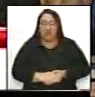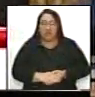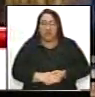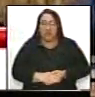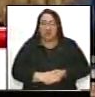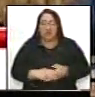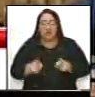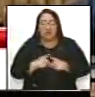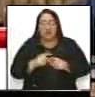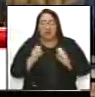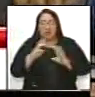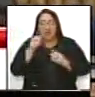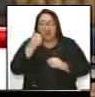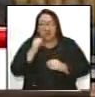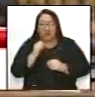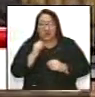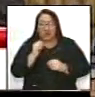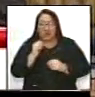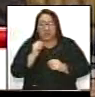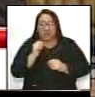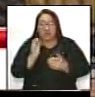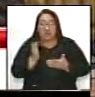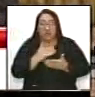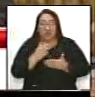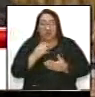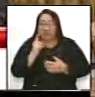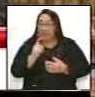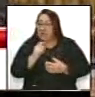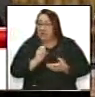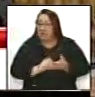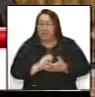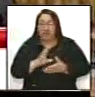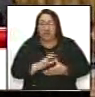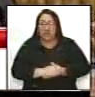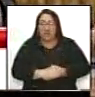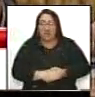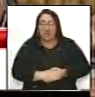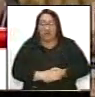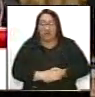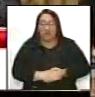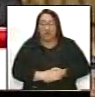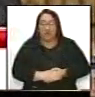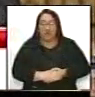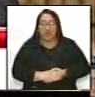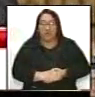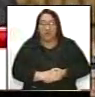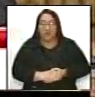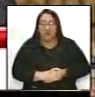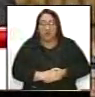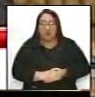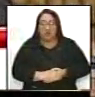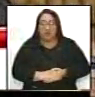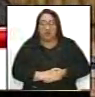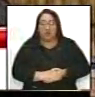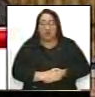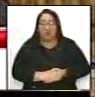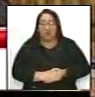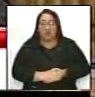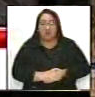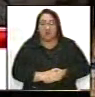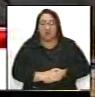ejemplo, el día de ayer, en el diario 1, aparece nuevamente, porque lo han hecho antes,